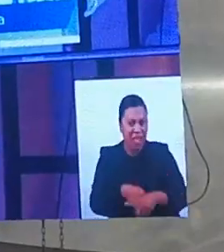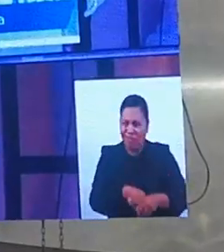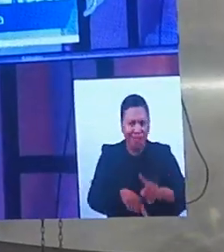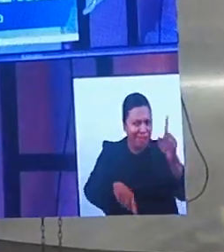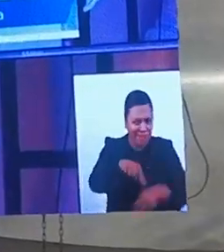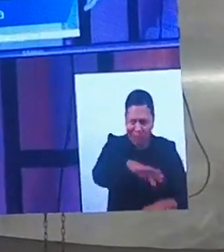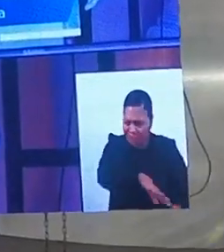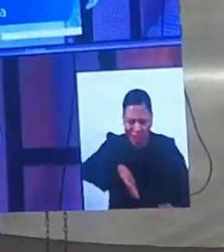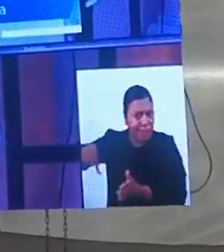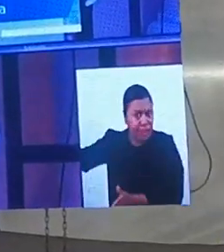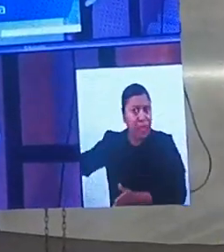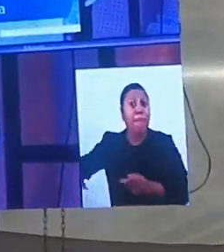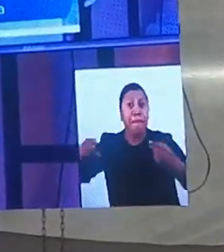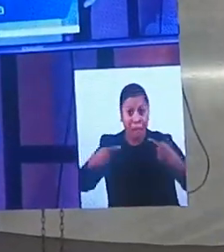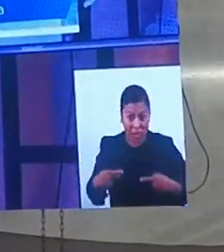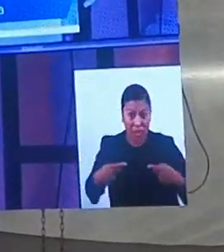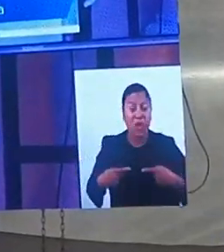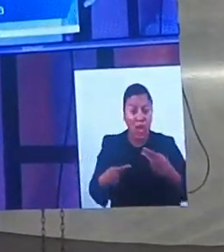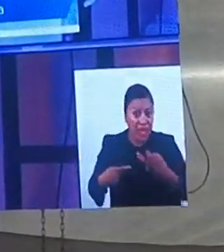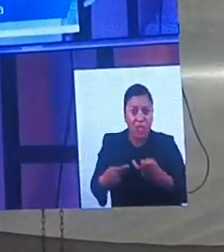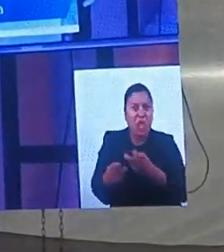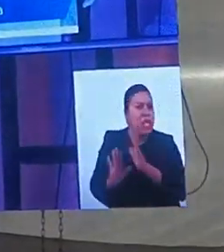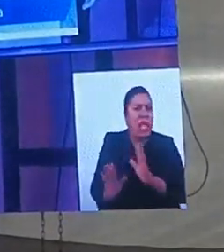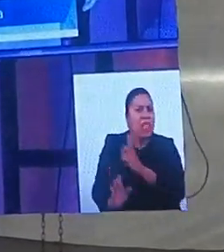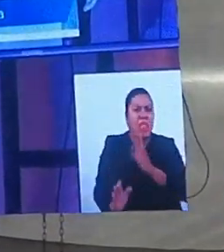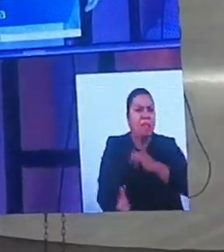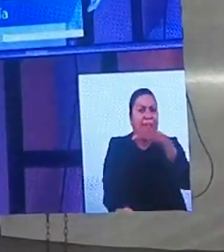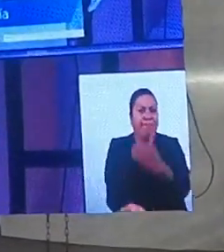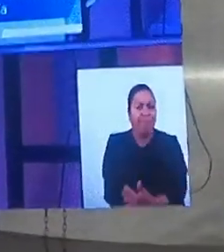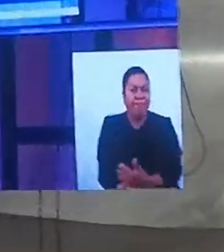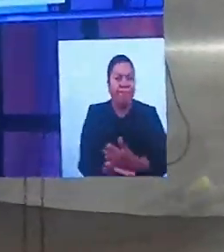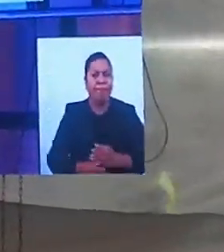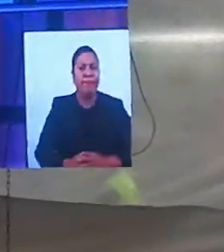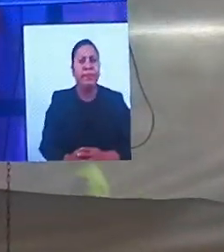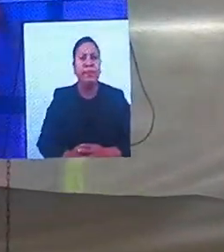y el tiempo de los que hacen daño está por terminarse. Muchas gracias.